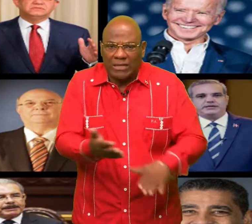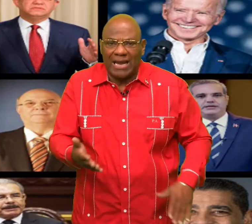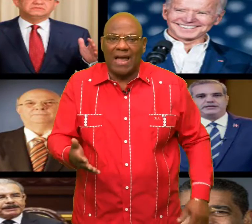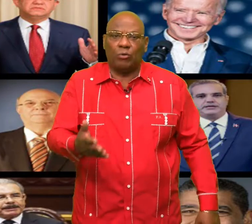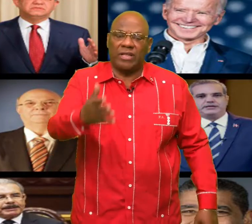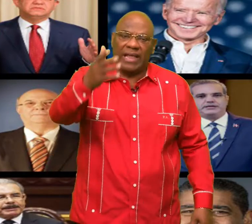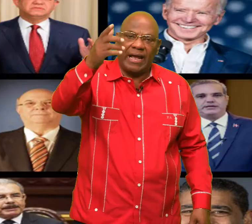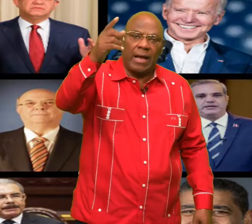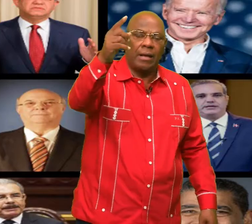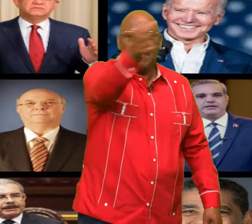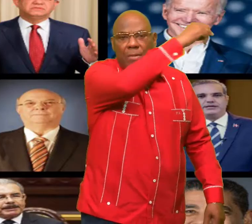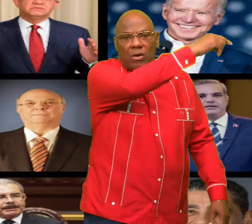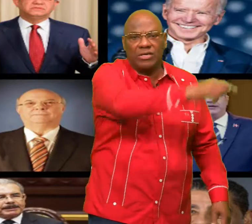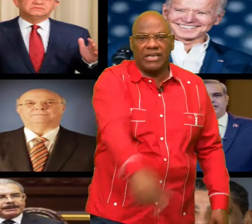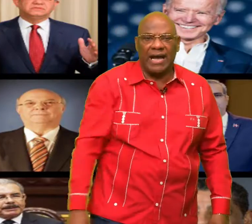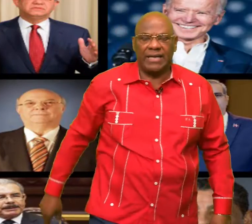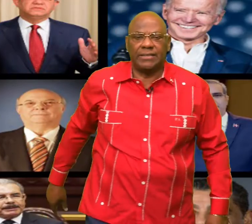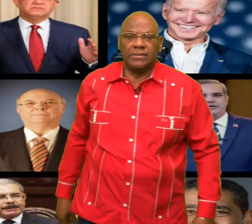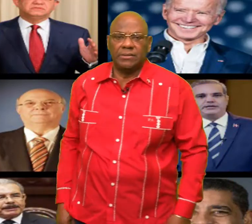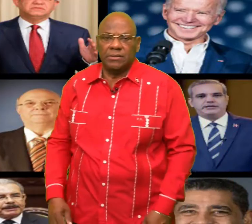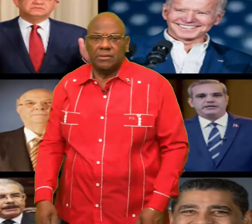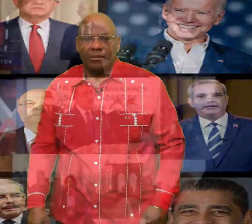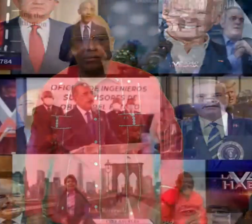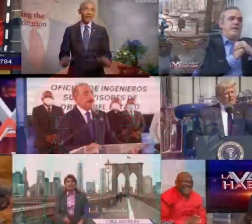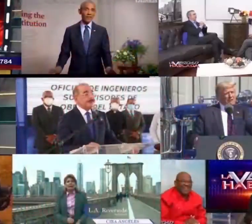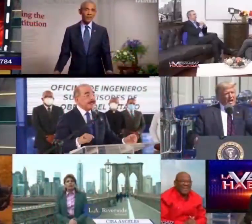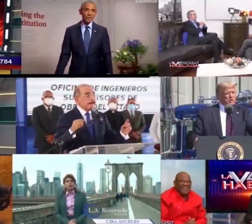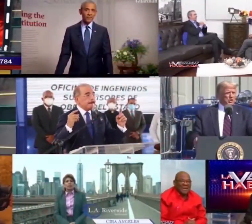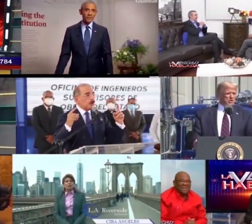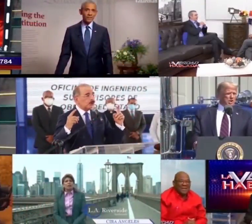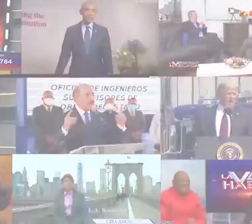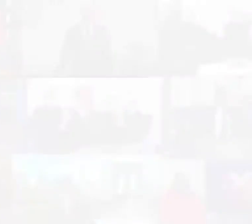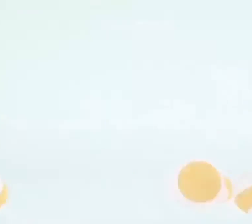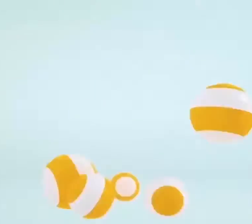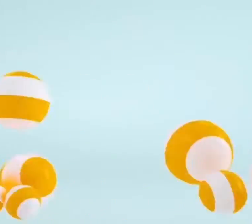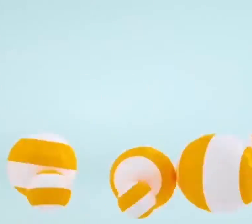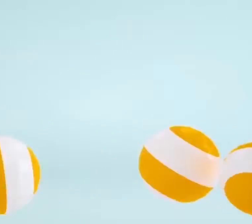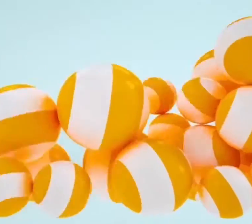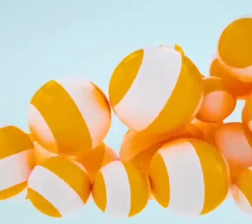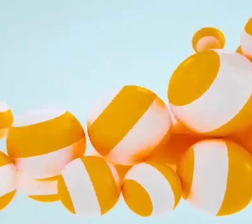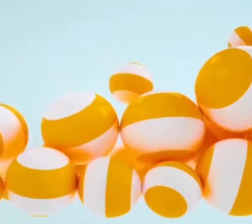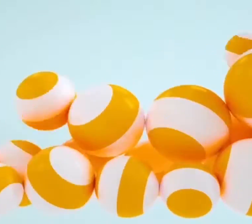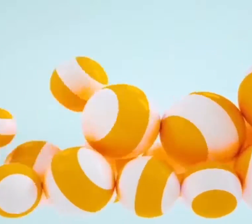no importa la edad que usted tenga. Vamos a comerciales. Nada más.